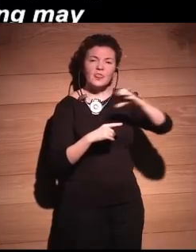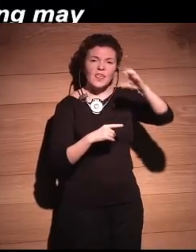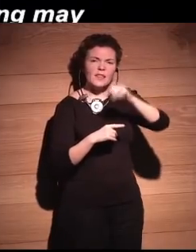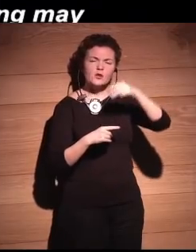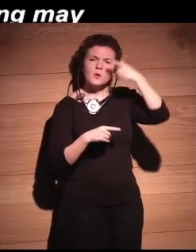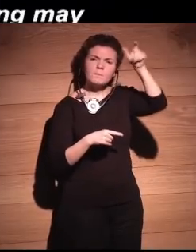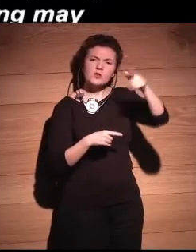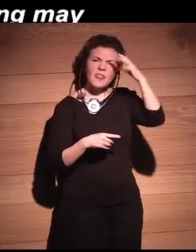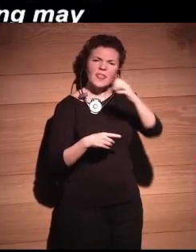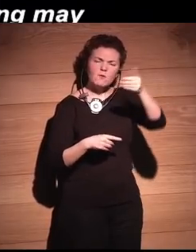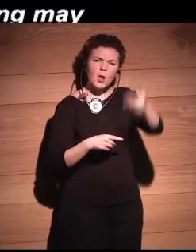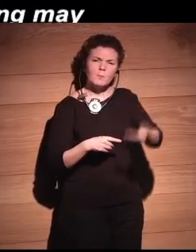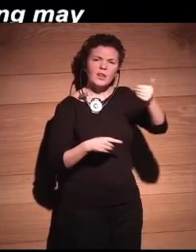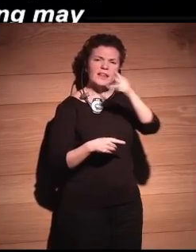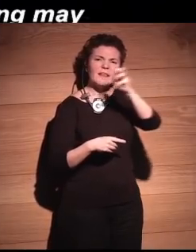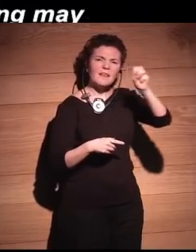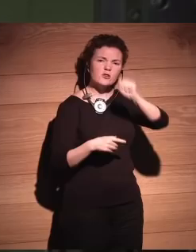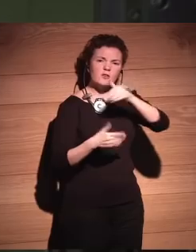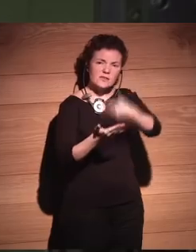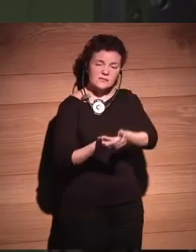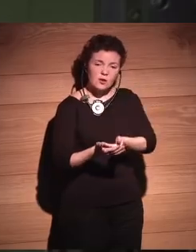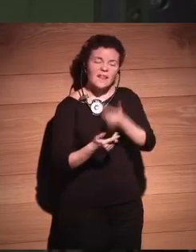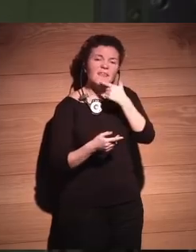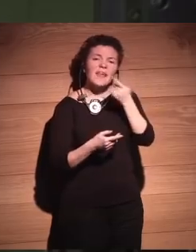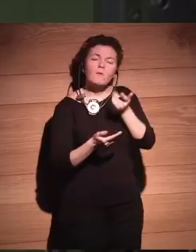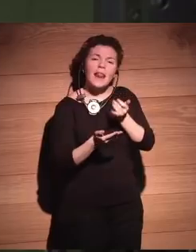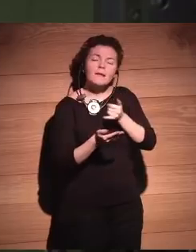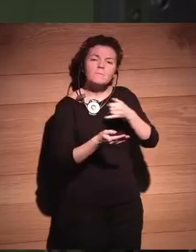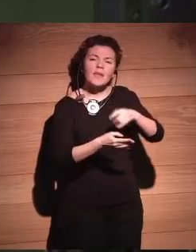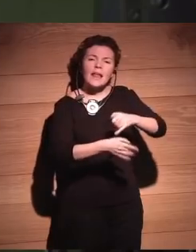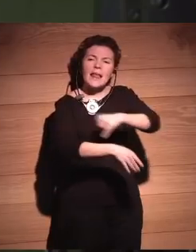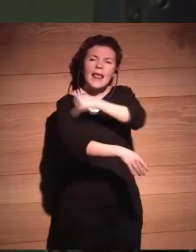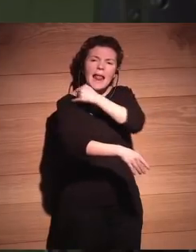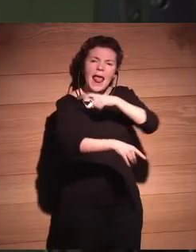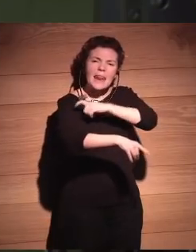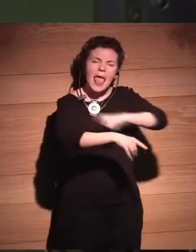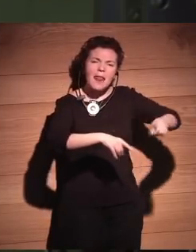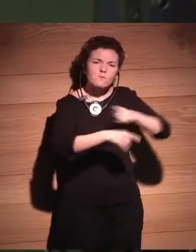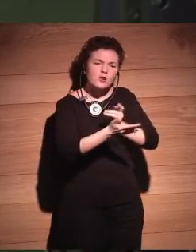300 años. Y él lo que dijo es que los caminos nerviosos están fijos y